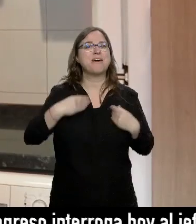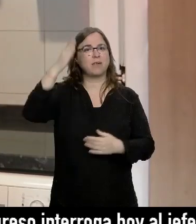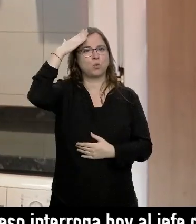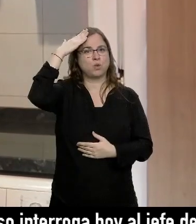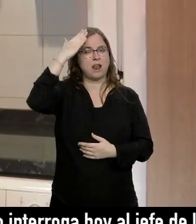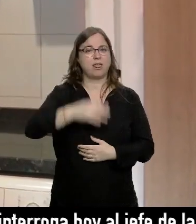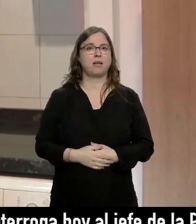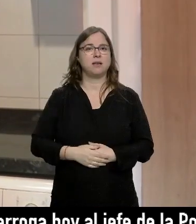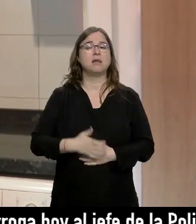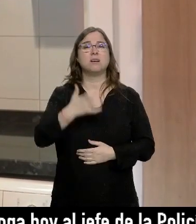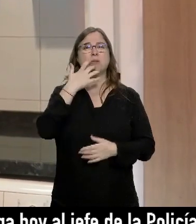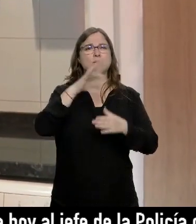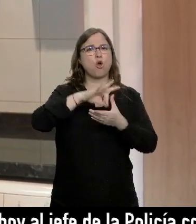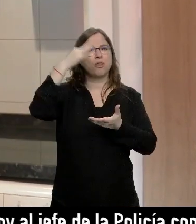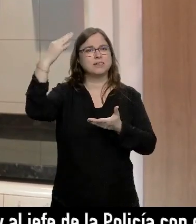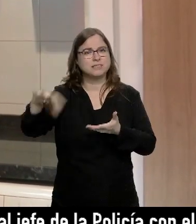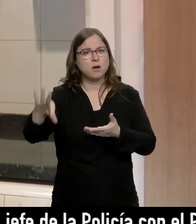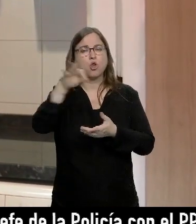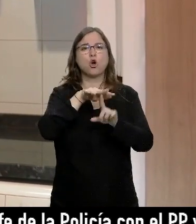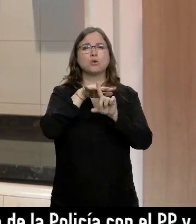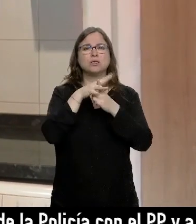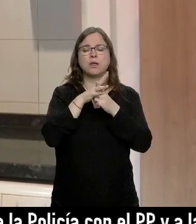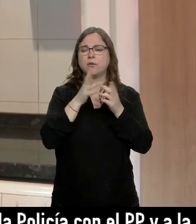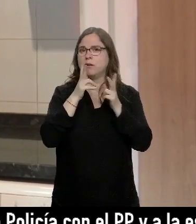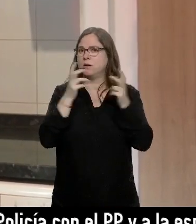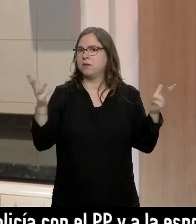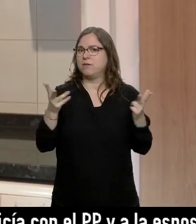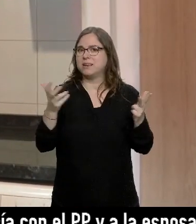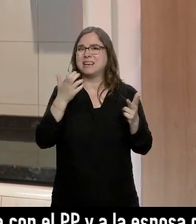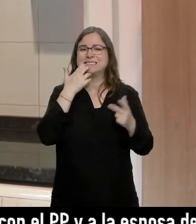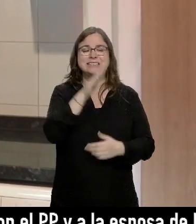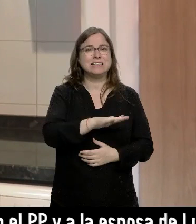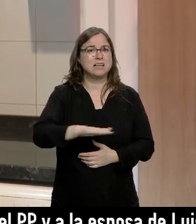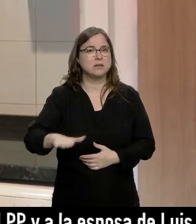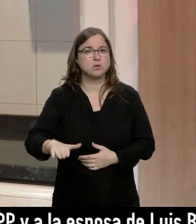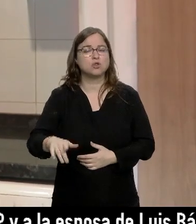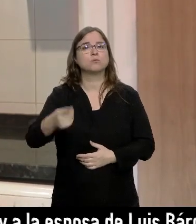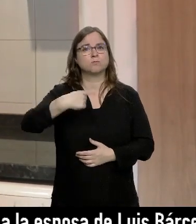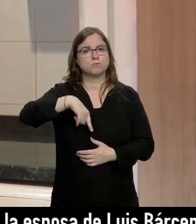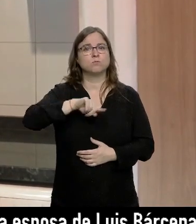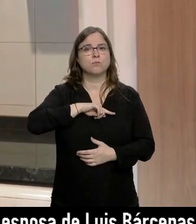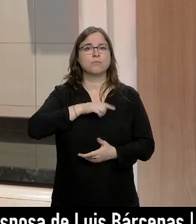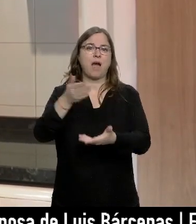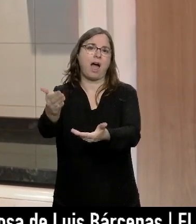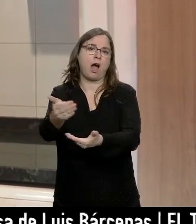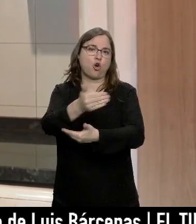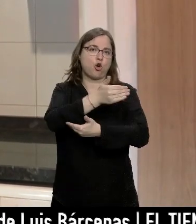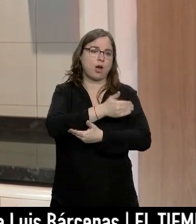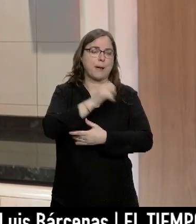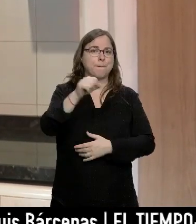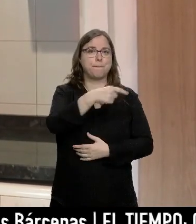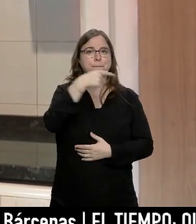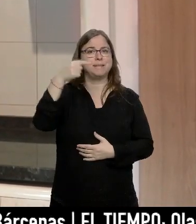tutelada. Desahucios o cuando hay situaciones trágicas, sobre todo si hay niños, nosotros acogemos en estos